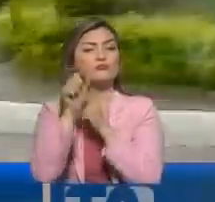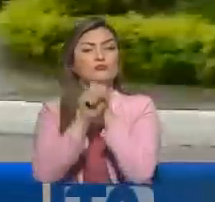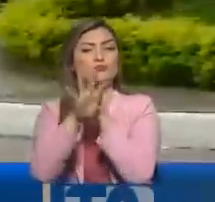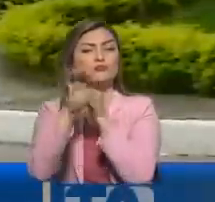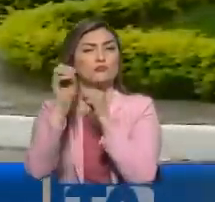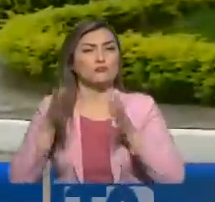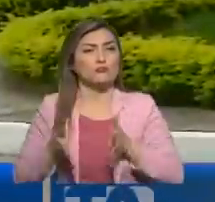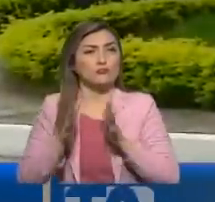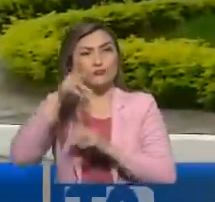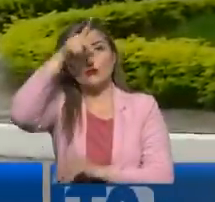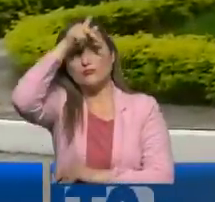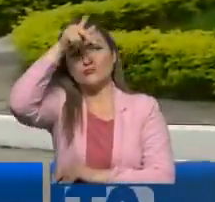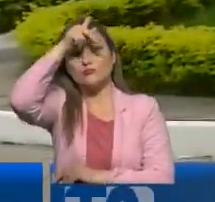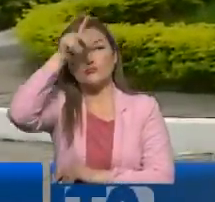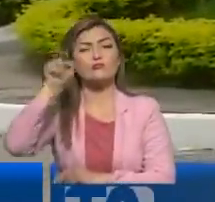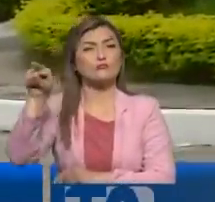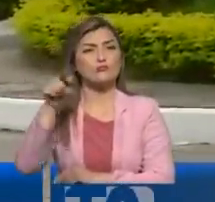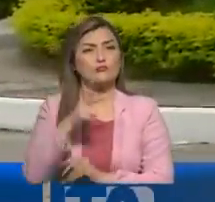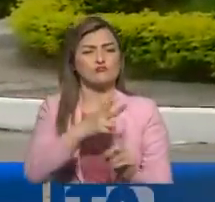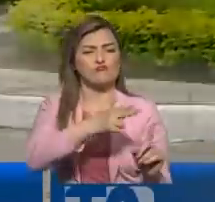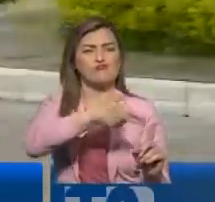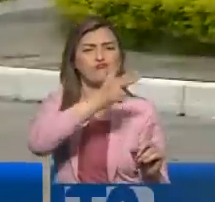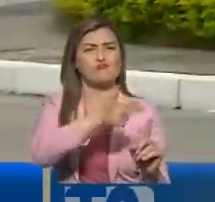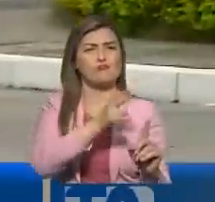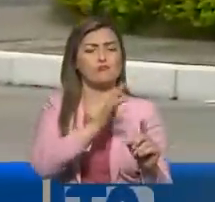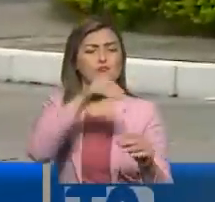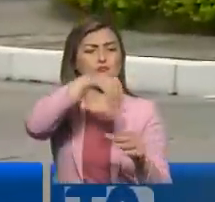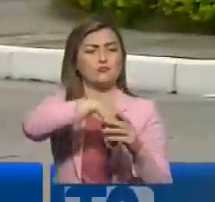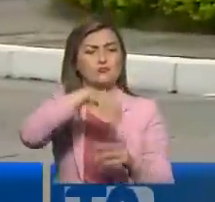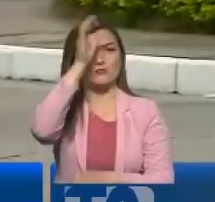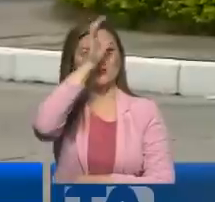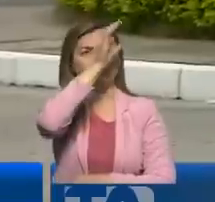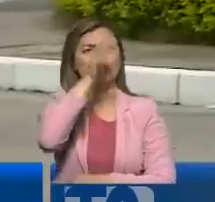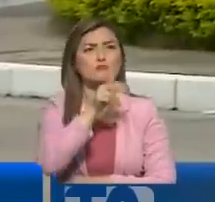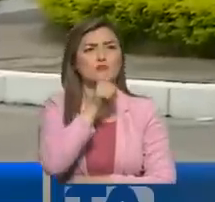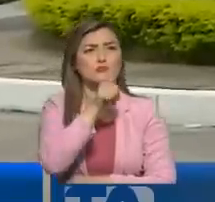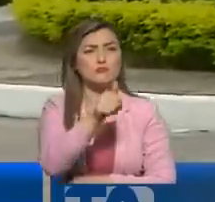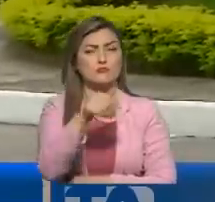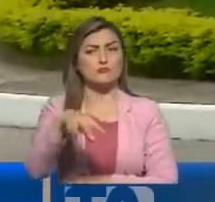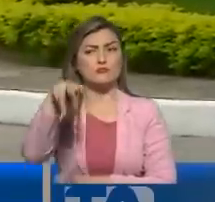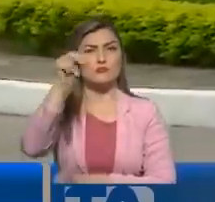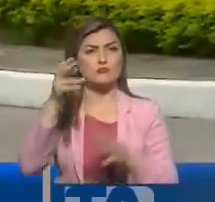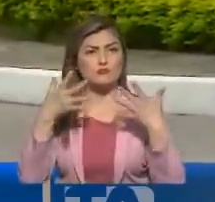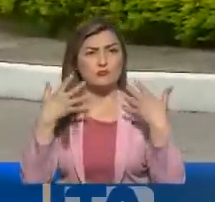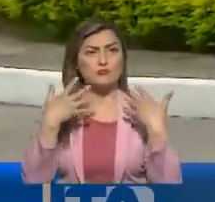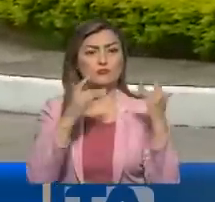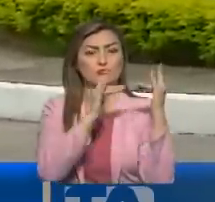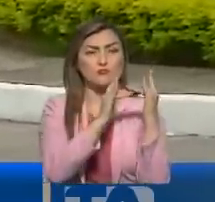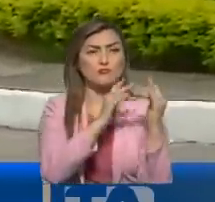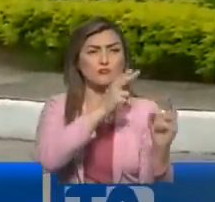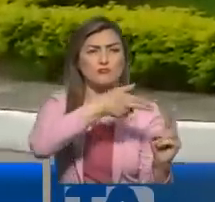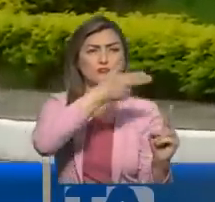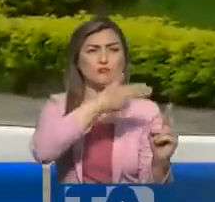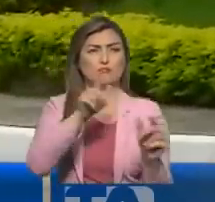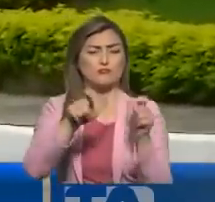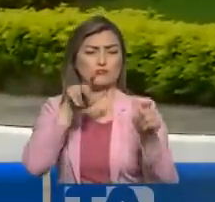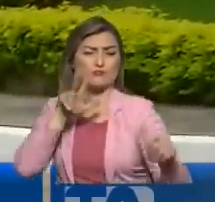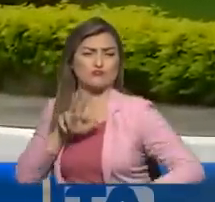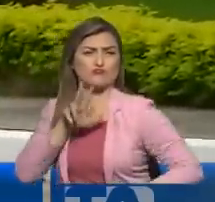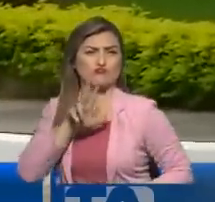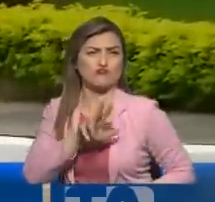de nacionalidad de peruana, que fue asesinada en el interior de una clínica privada del norte de Guayaquil por sujetos que